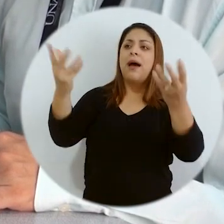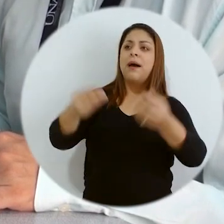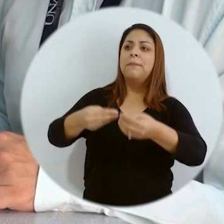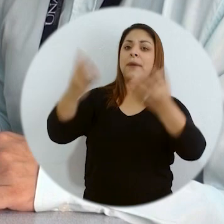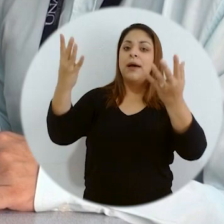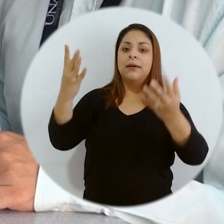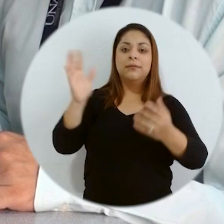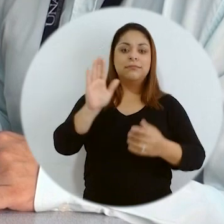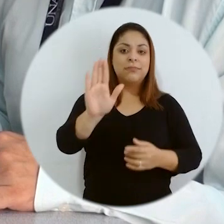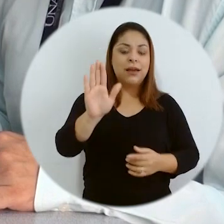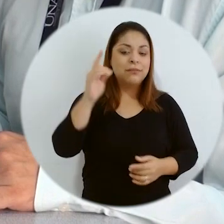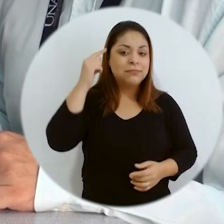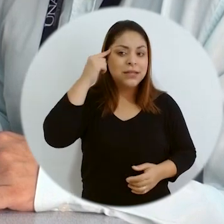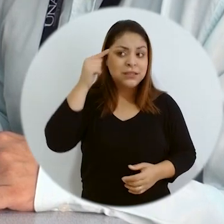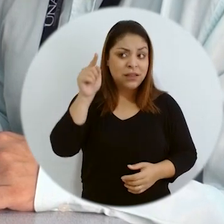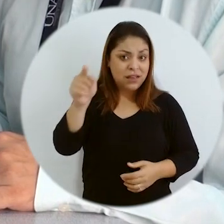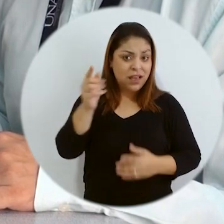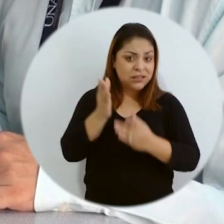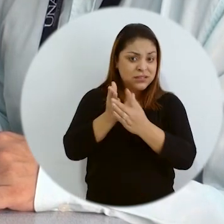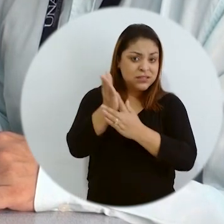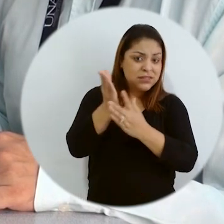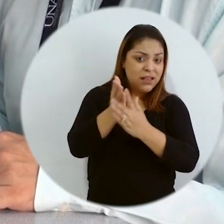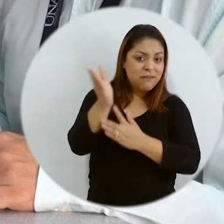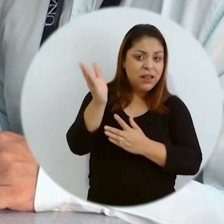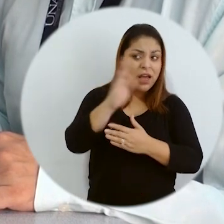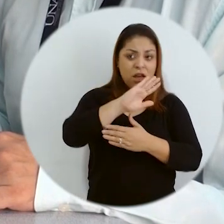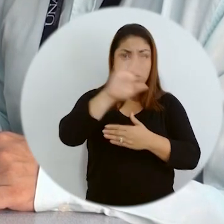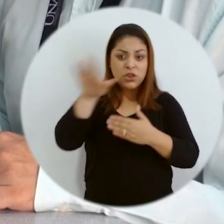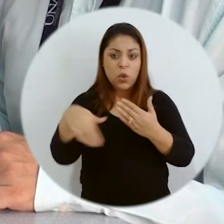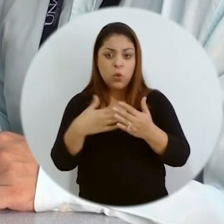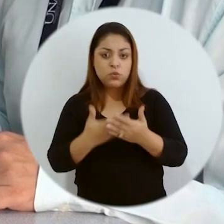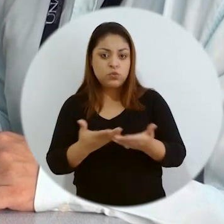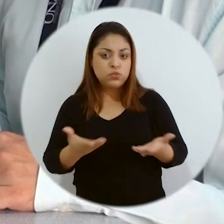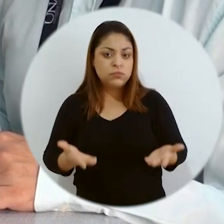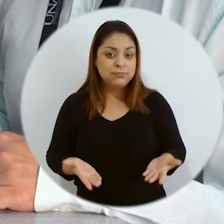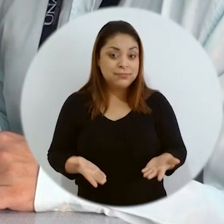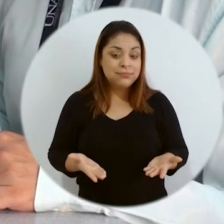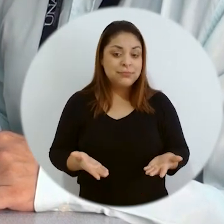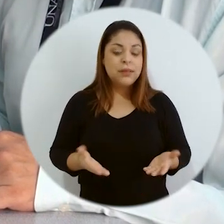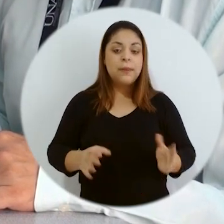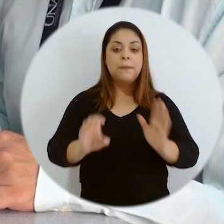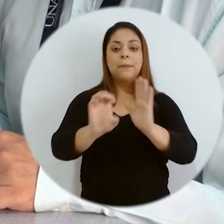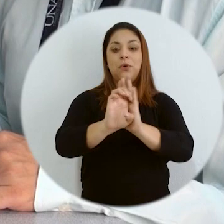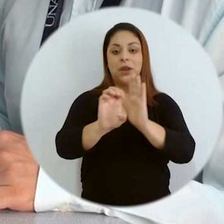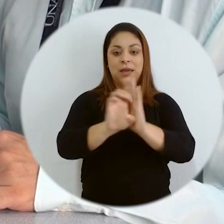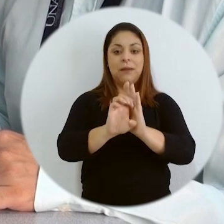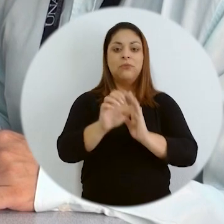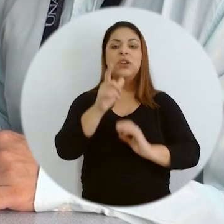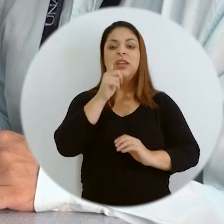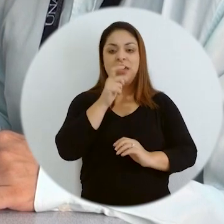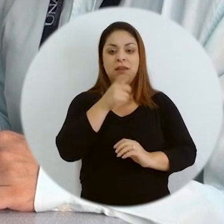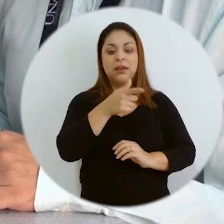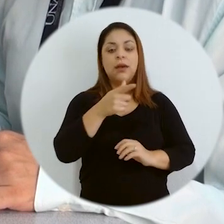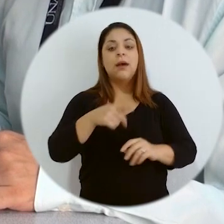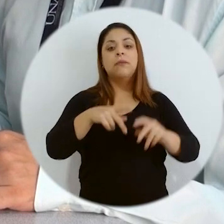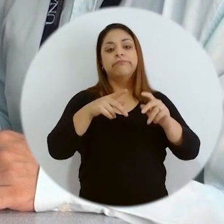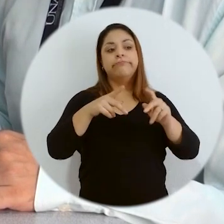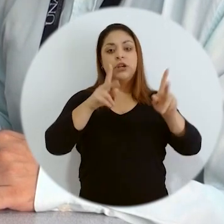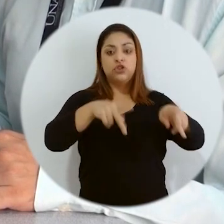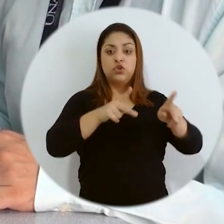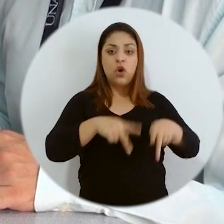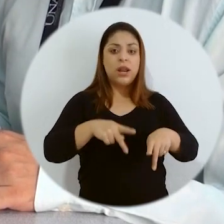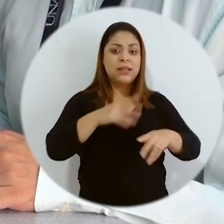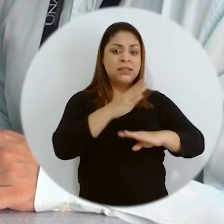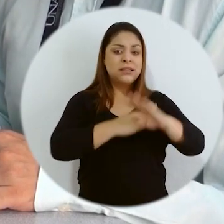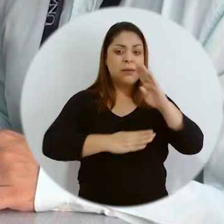se publica y no necesariamente pensamos en que sea accesible para Correcto. toda la población. Pensando en este caso, por ejemplo, en la